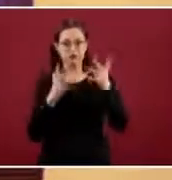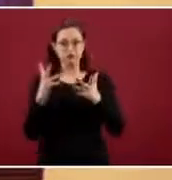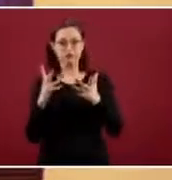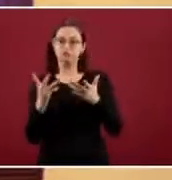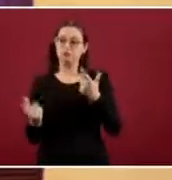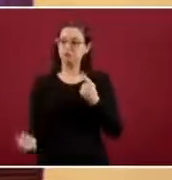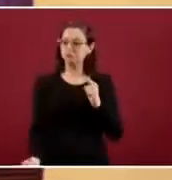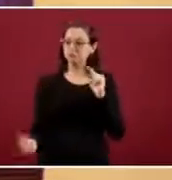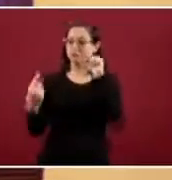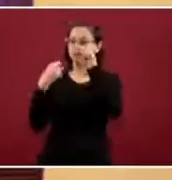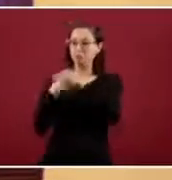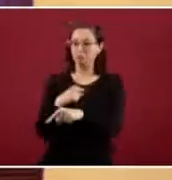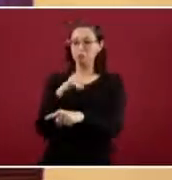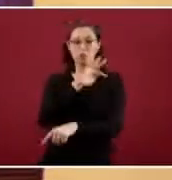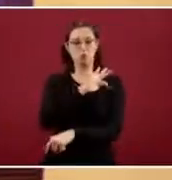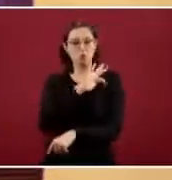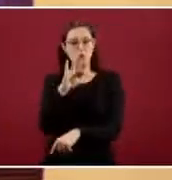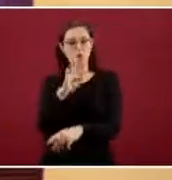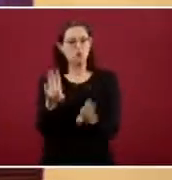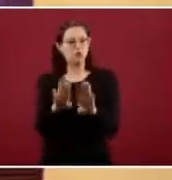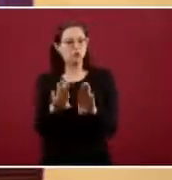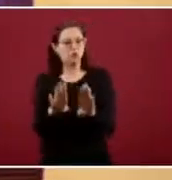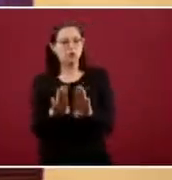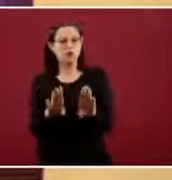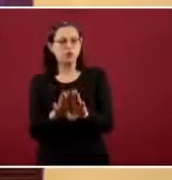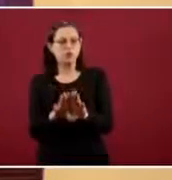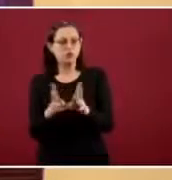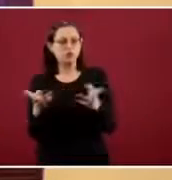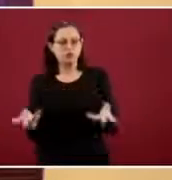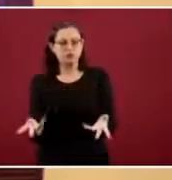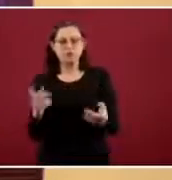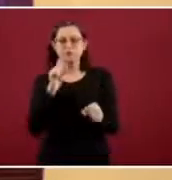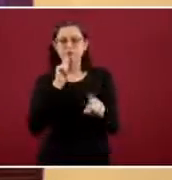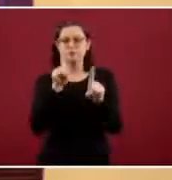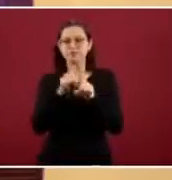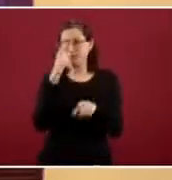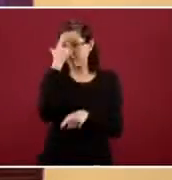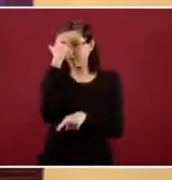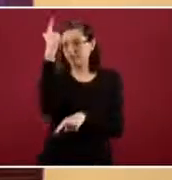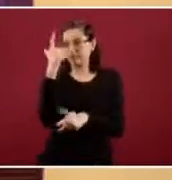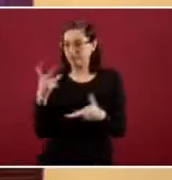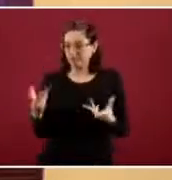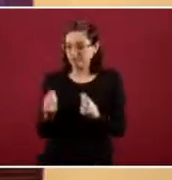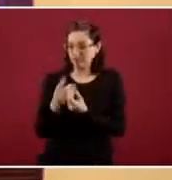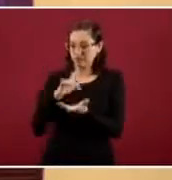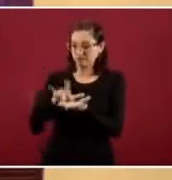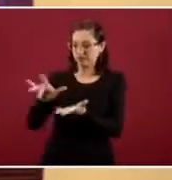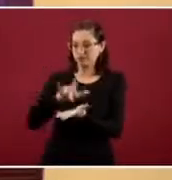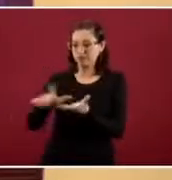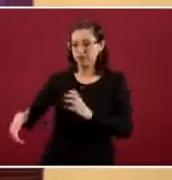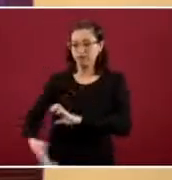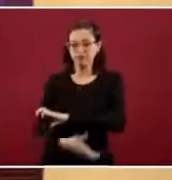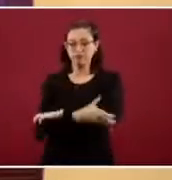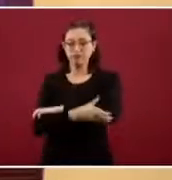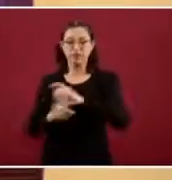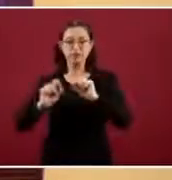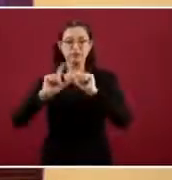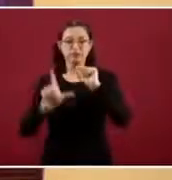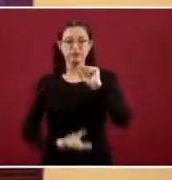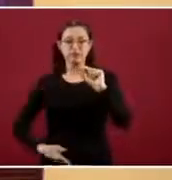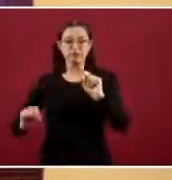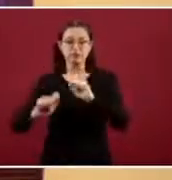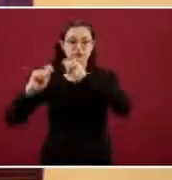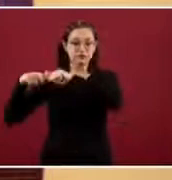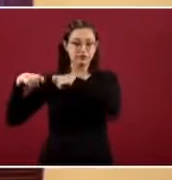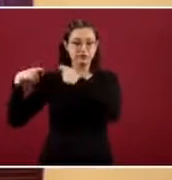ser empáticas con las otras personas y podamos ser creativos en términos de la solidaridad? México es un país que tradicionalmente